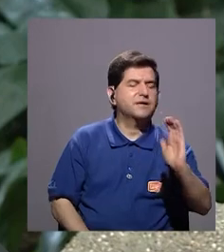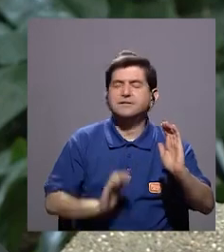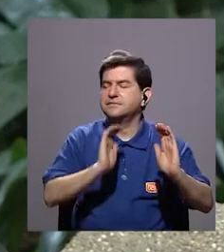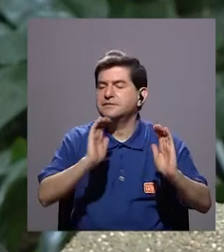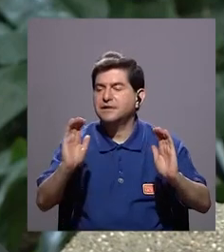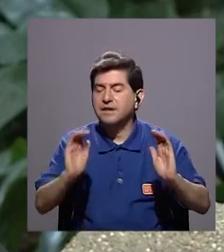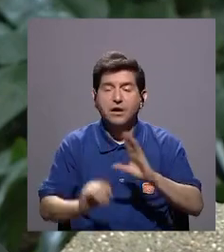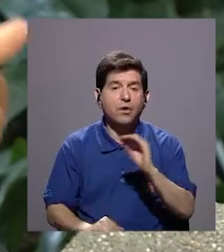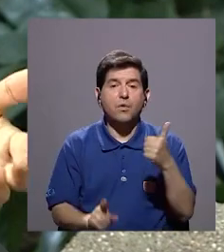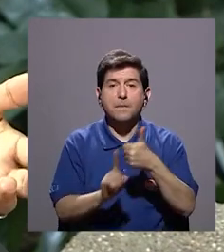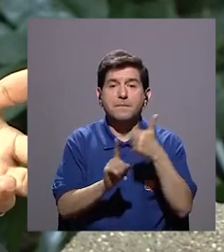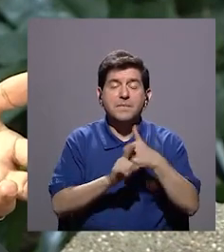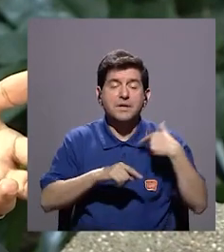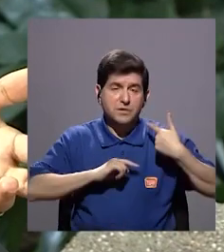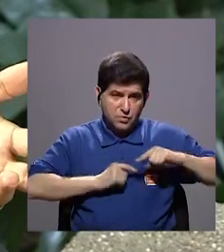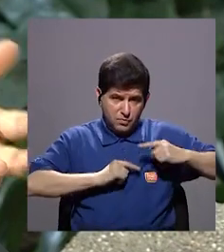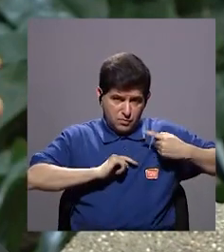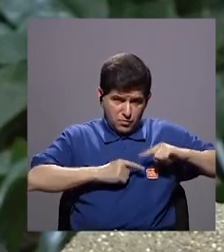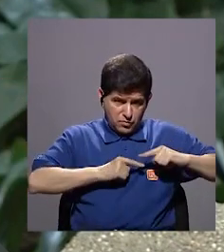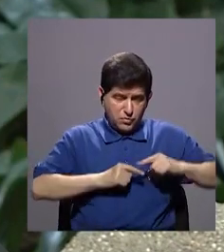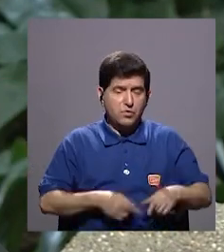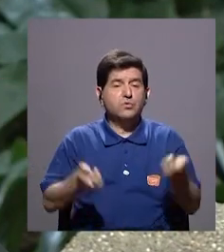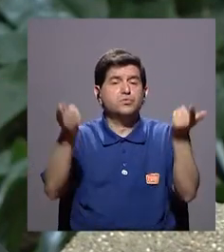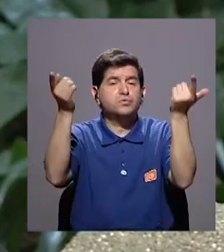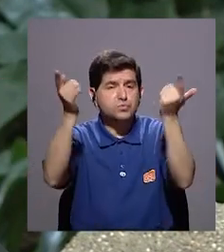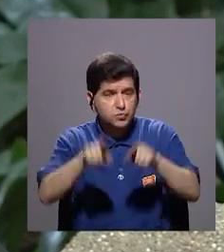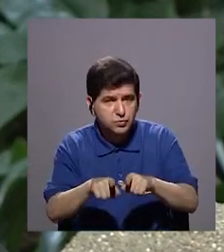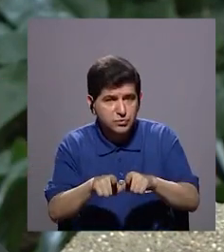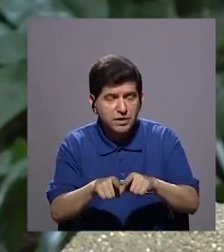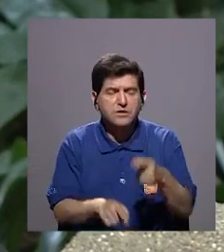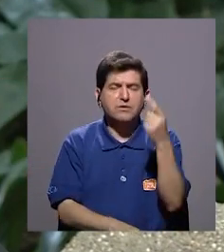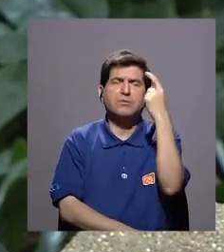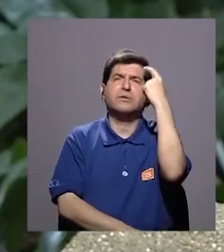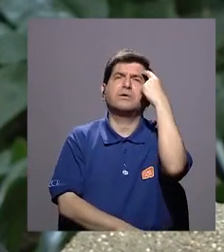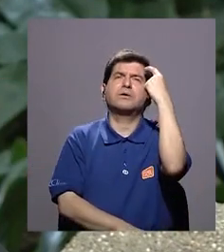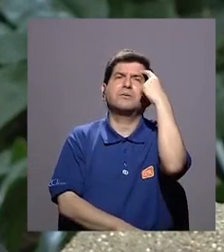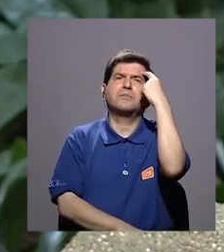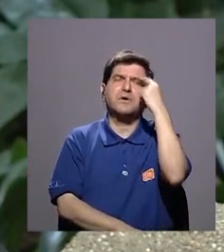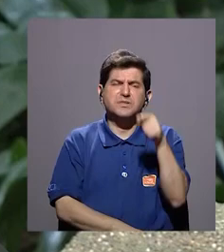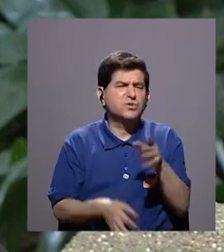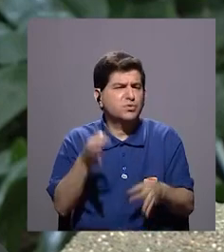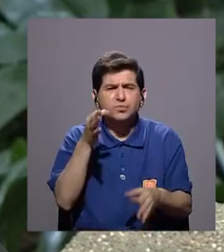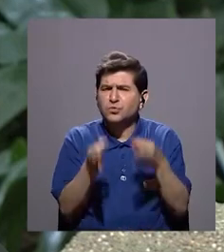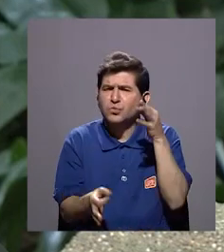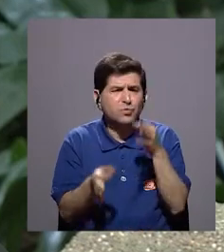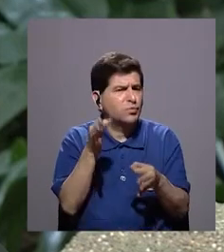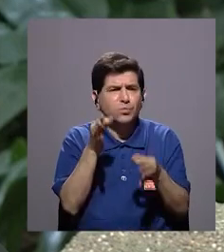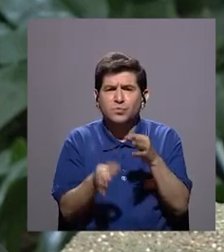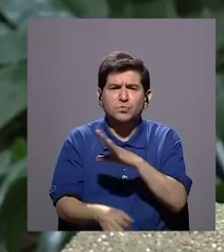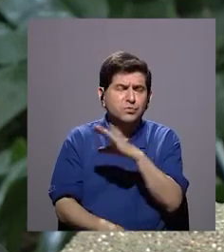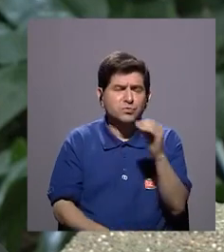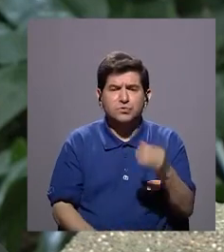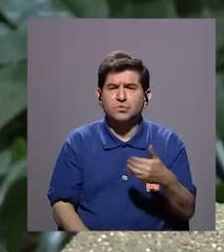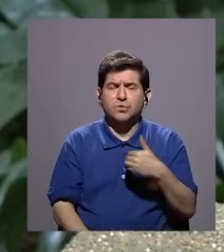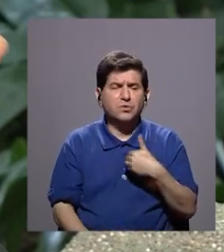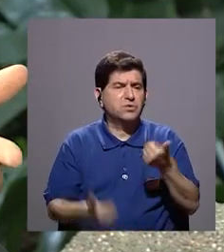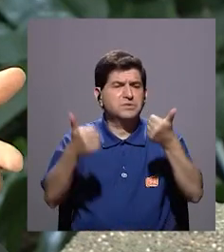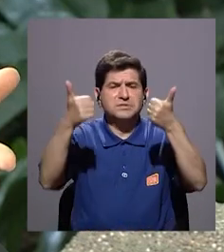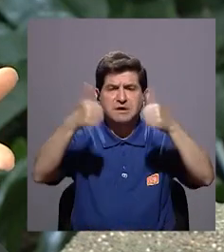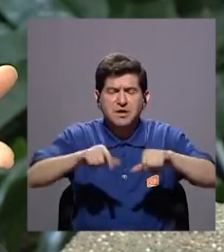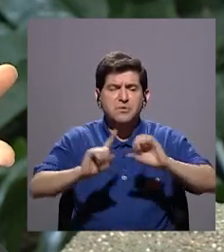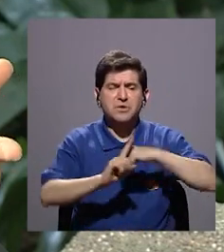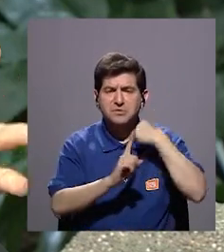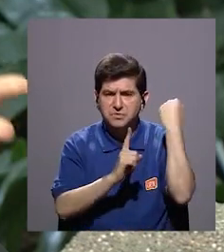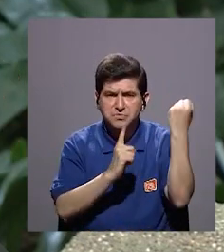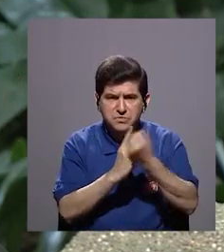infancia o del mismo duelo, de lo que le ha ocurrido, que piensa que fue injusto o que no estuvo de acuerdo con